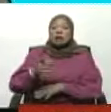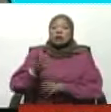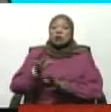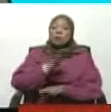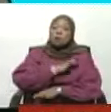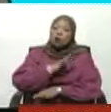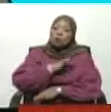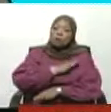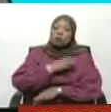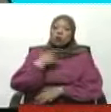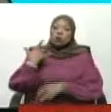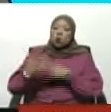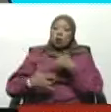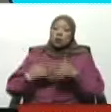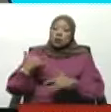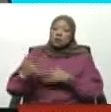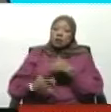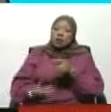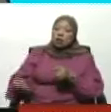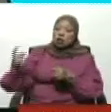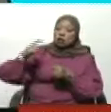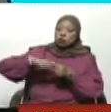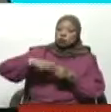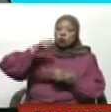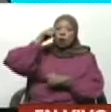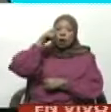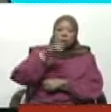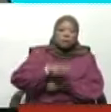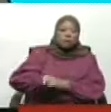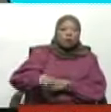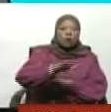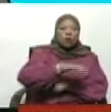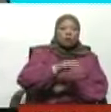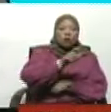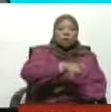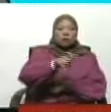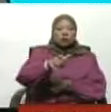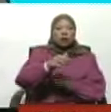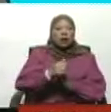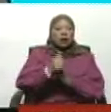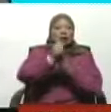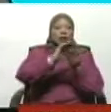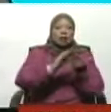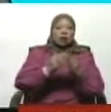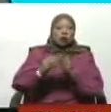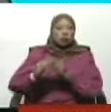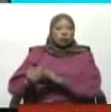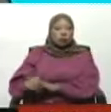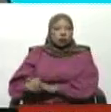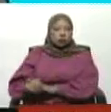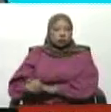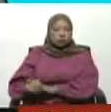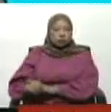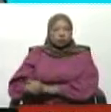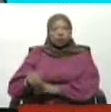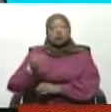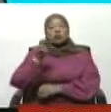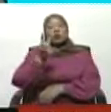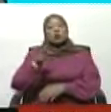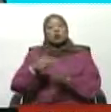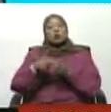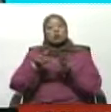pertenecen al Poder Popular. Y ese día, 3 de enero de 2007, lanzó